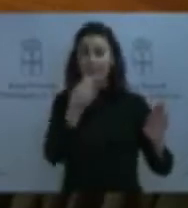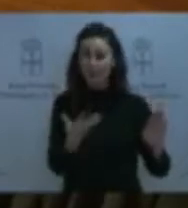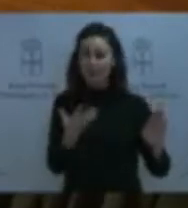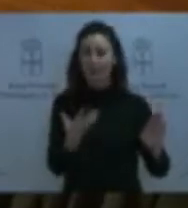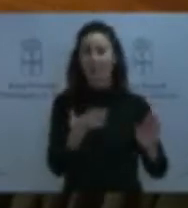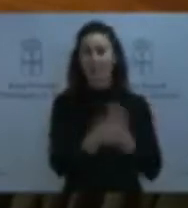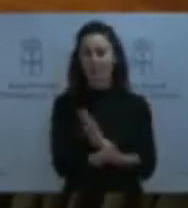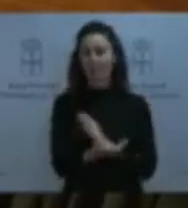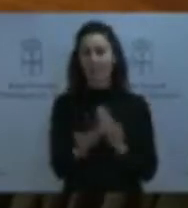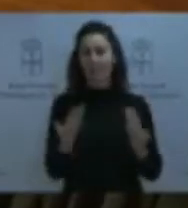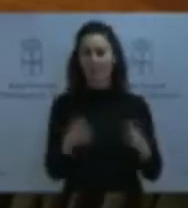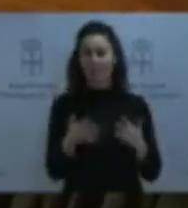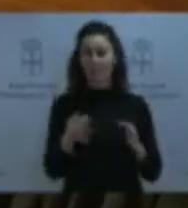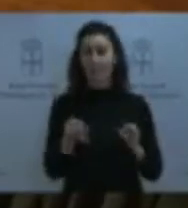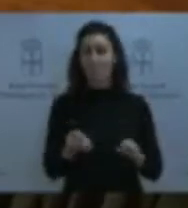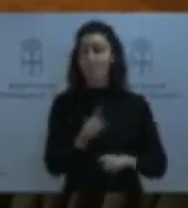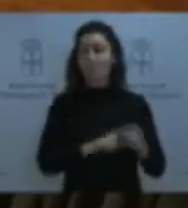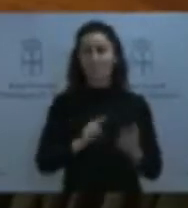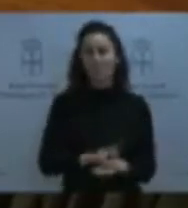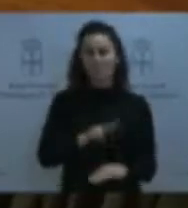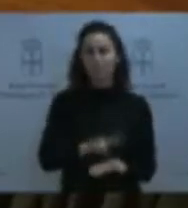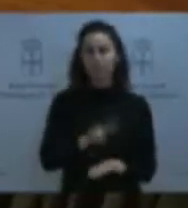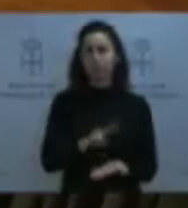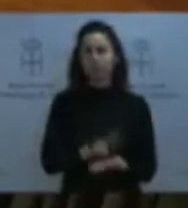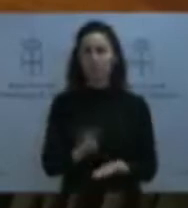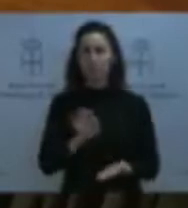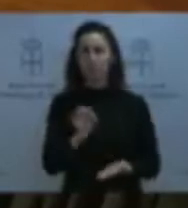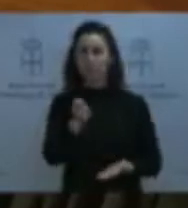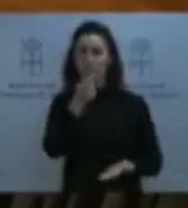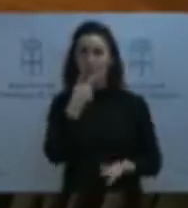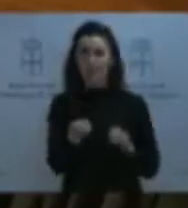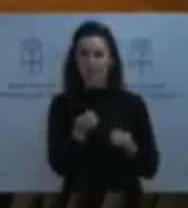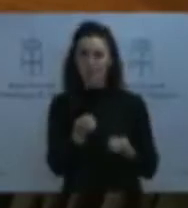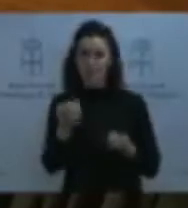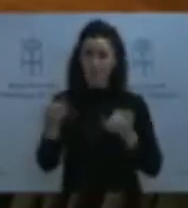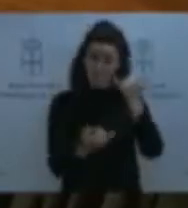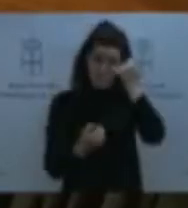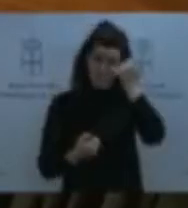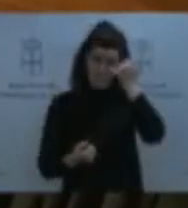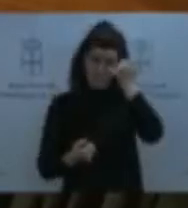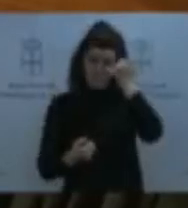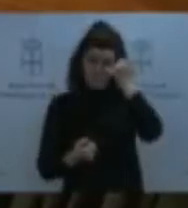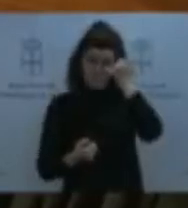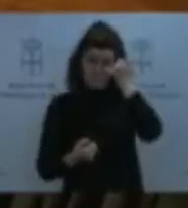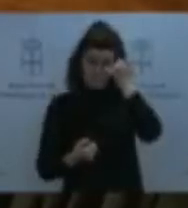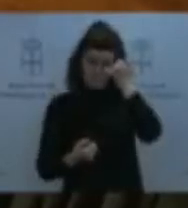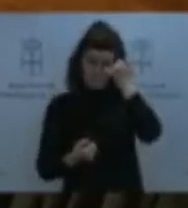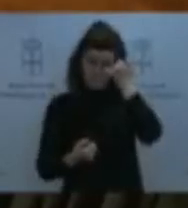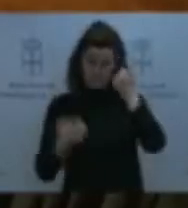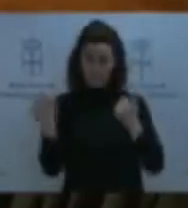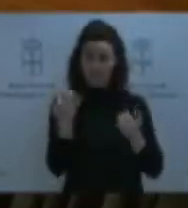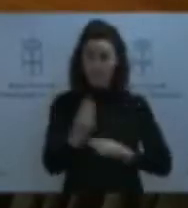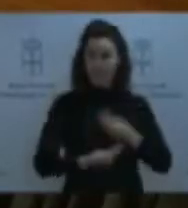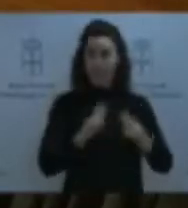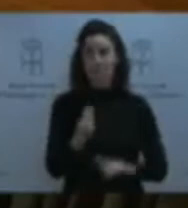o ajustes de medicación que tienen que hacerse con el paciente ingresado, ¿no? Cuando se